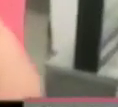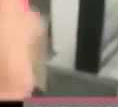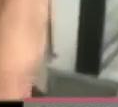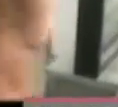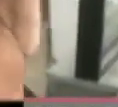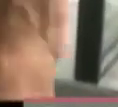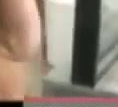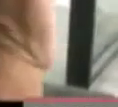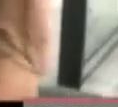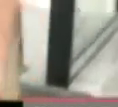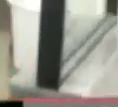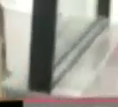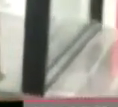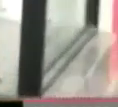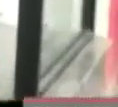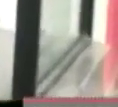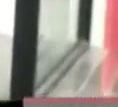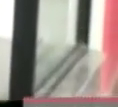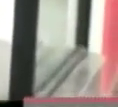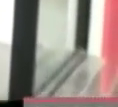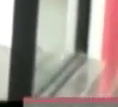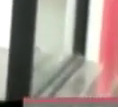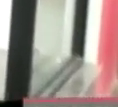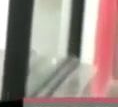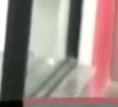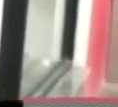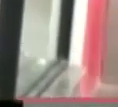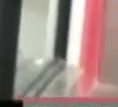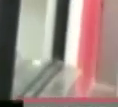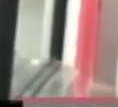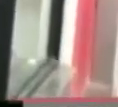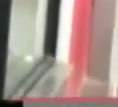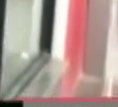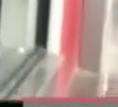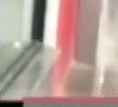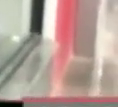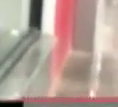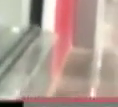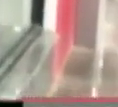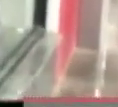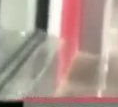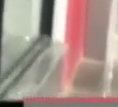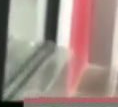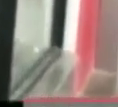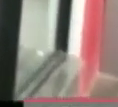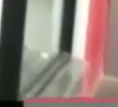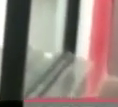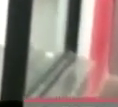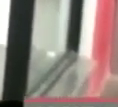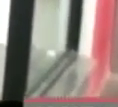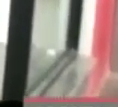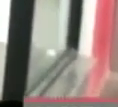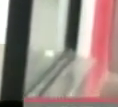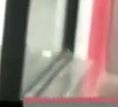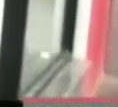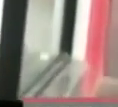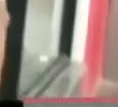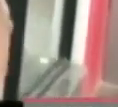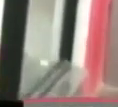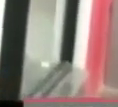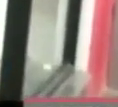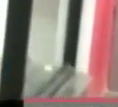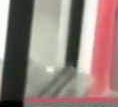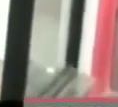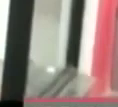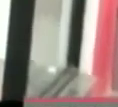parece a usted esta obra? Una belleza. ¿Hacía falta para...? Sí, claro. Por ejemplo... Fue mi gobernador.